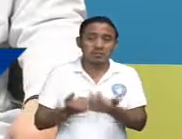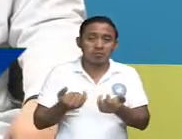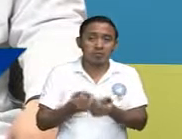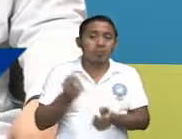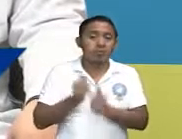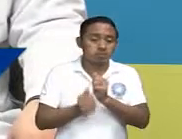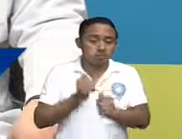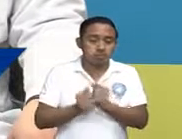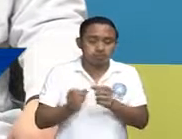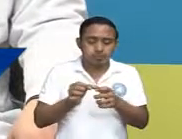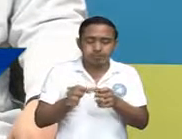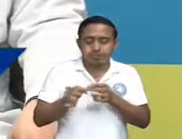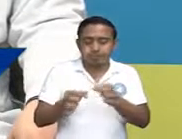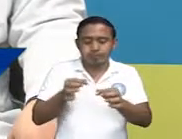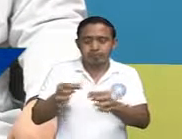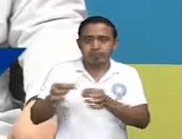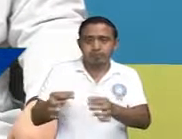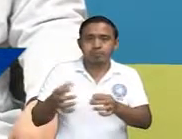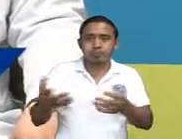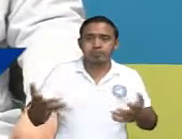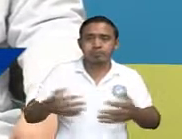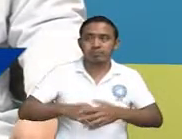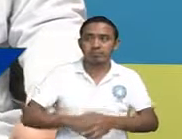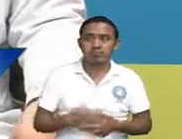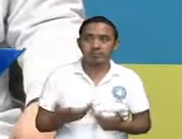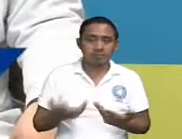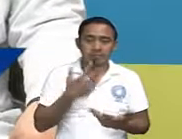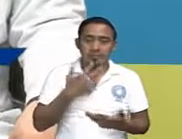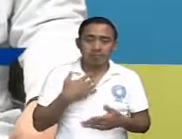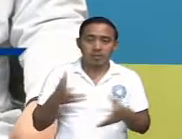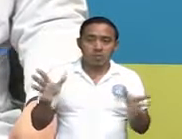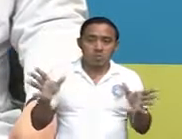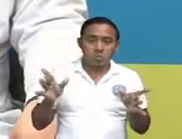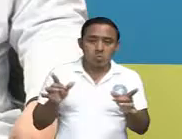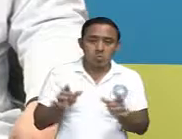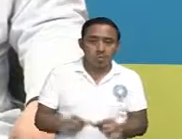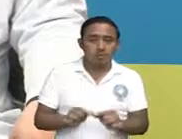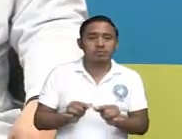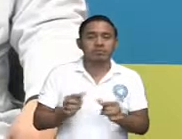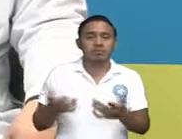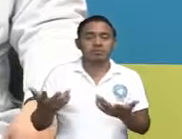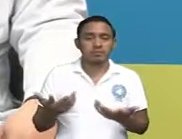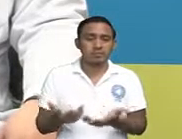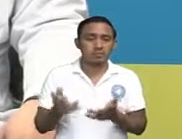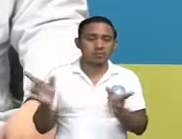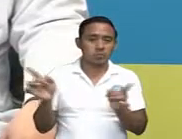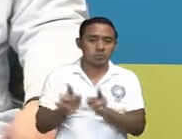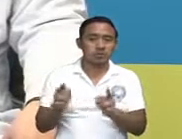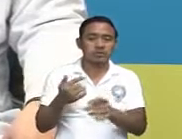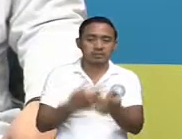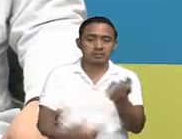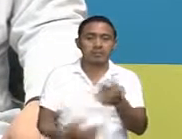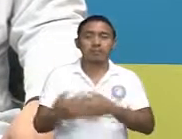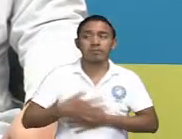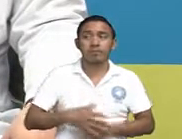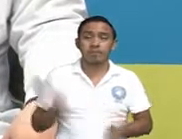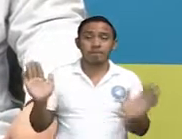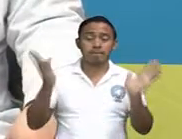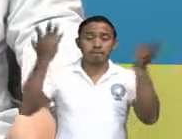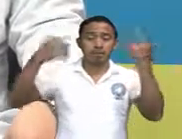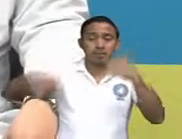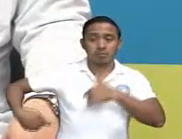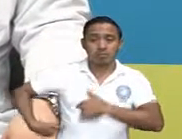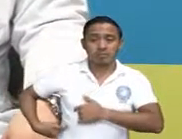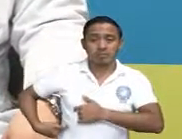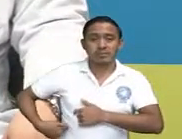coagulación. Entonces, estos problemas de coagulación no ayudan tampoco a que disminuya la salida de sangre por las venas. Entonces, a mayor daño hepático,